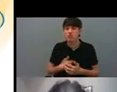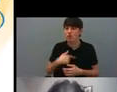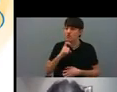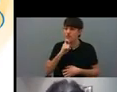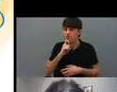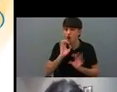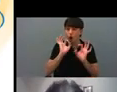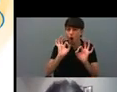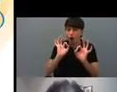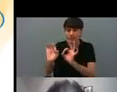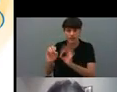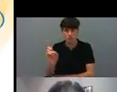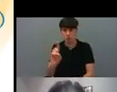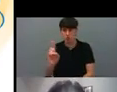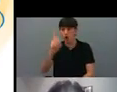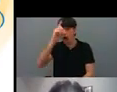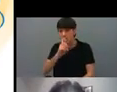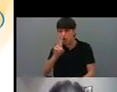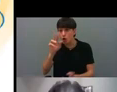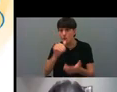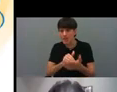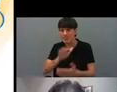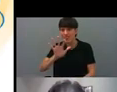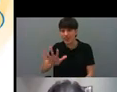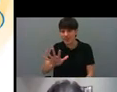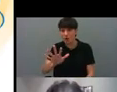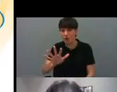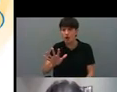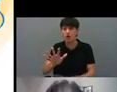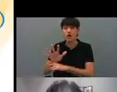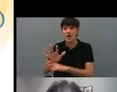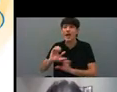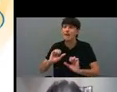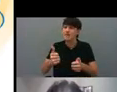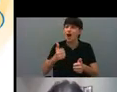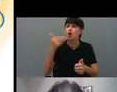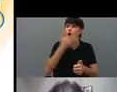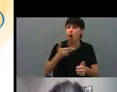organizarme. Fue en 2005 cuando empezó a ir al colegio,